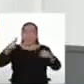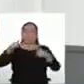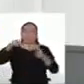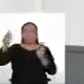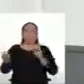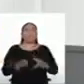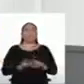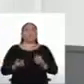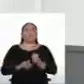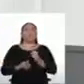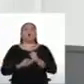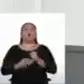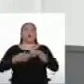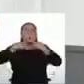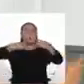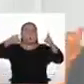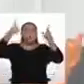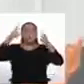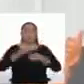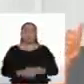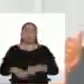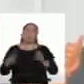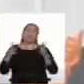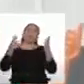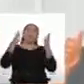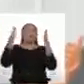archívese y publíquese.